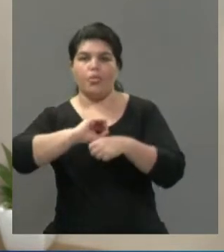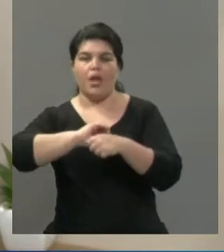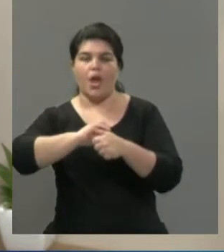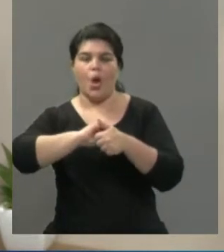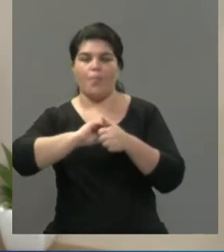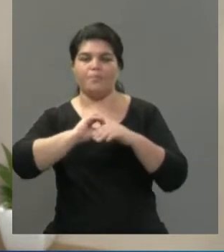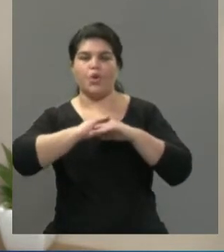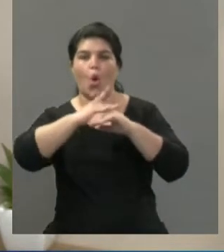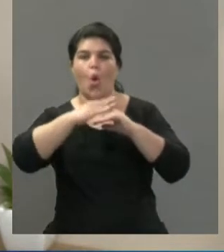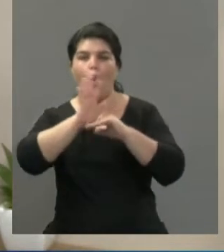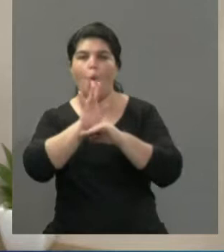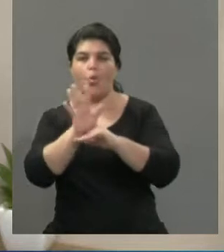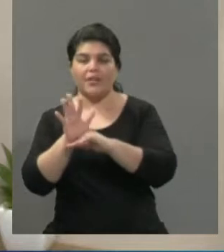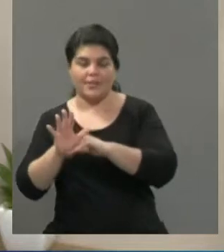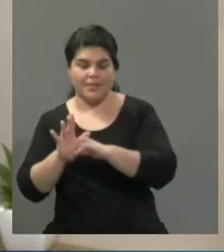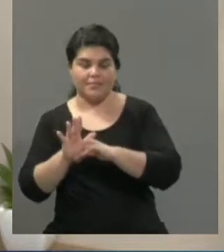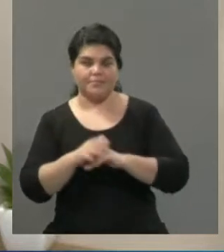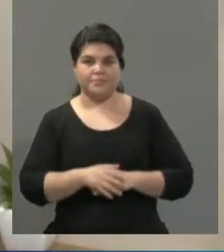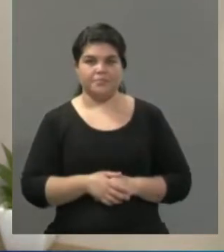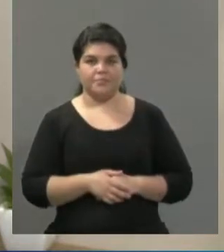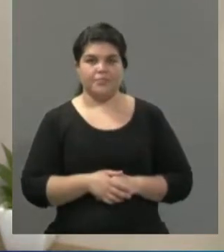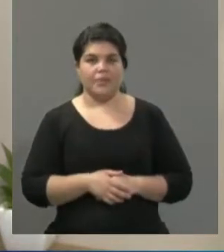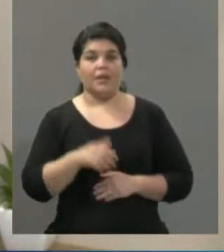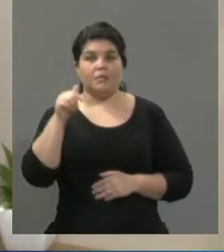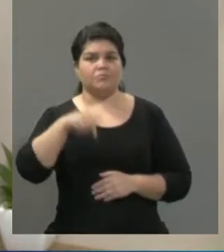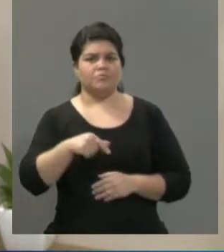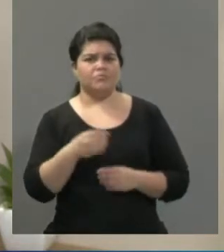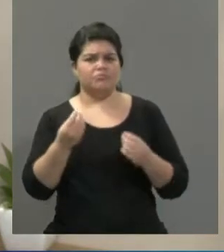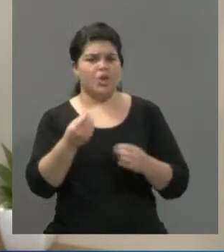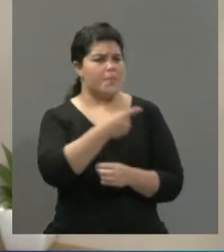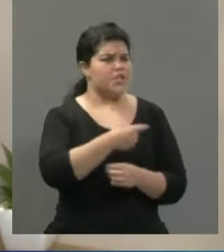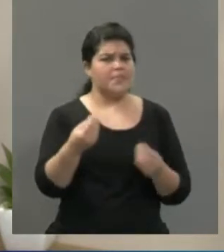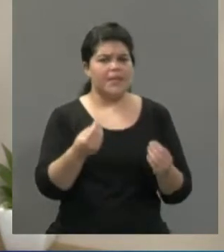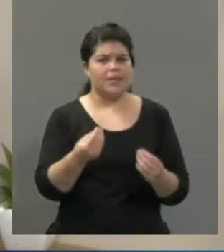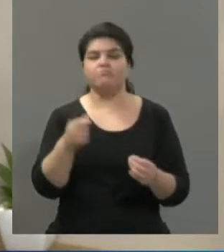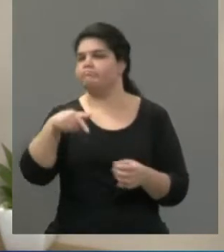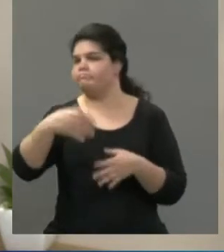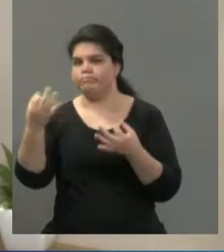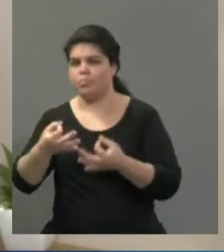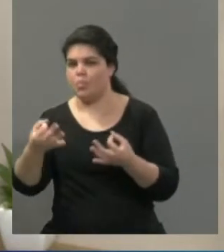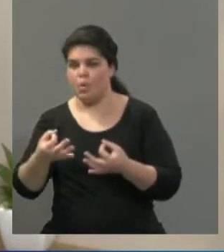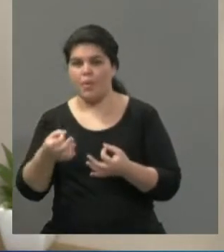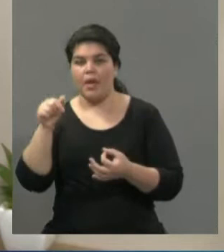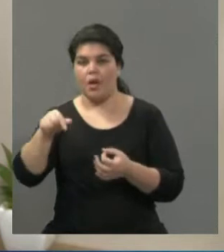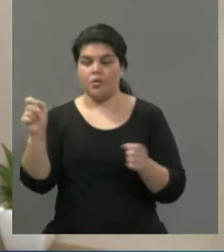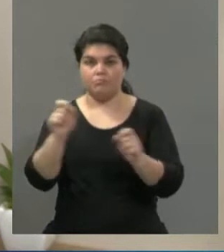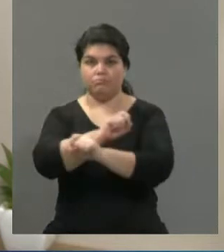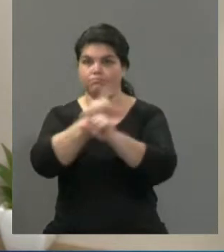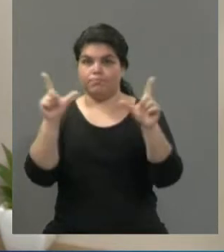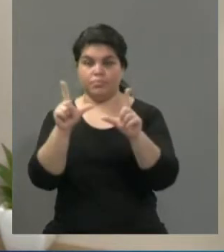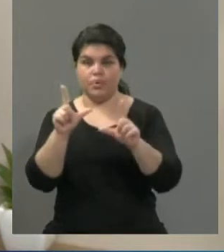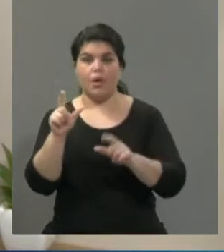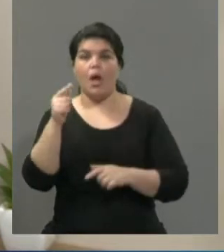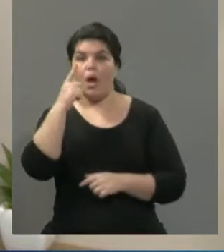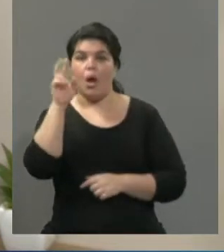tardes. Bien, muy bien. ¿Qué tal la semana? Muy bien, un poco sorprendida por esto que ha sucedido en los últimos días. Hoy Florencia Peña directamente